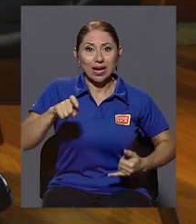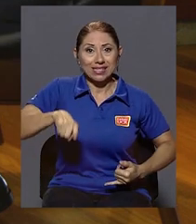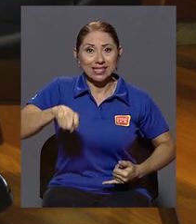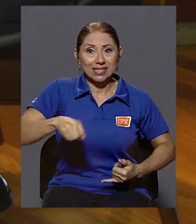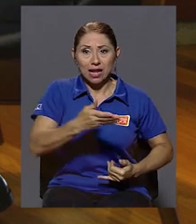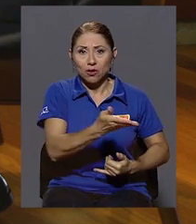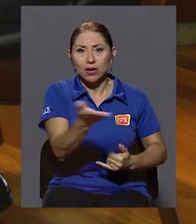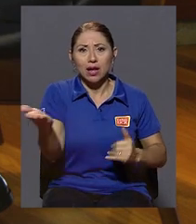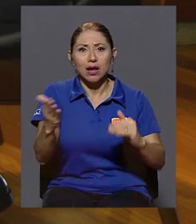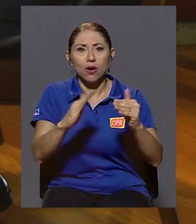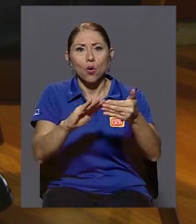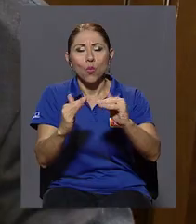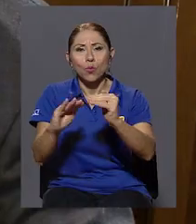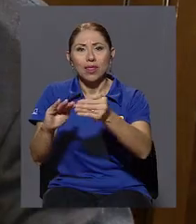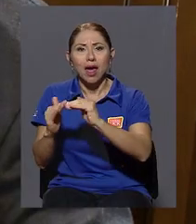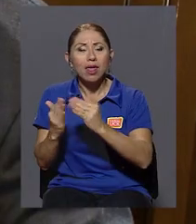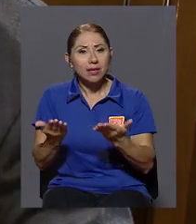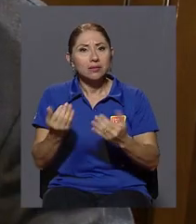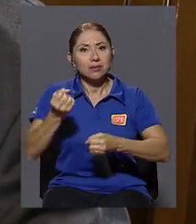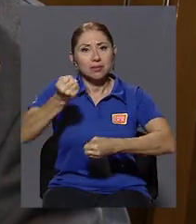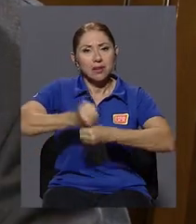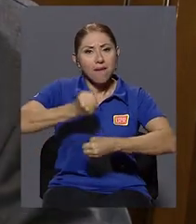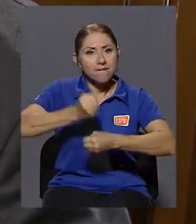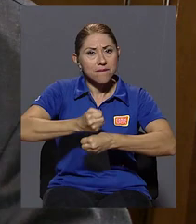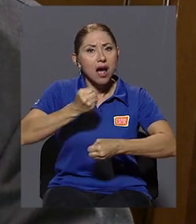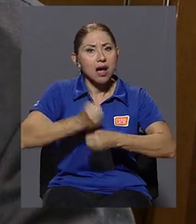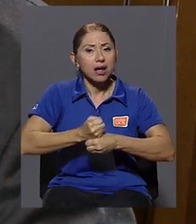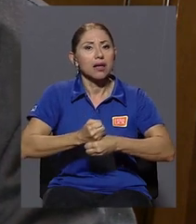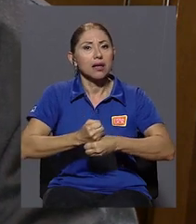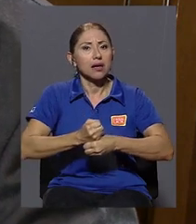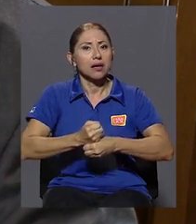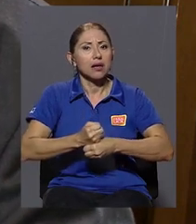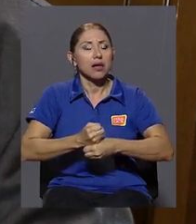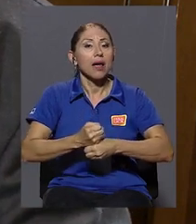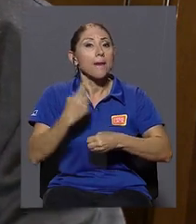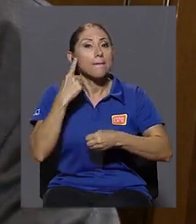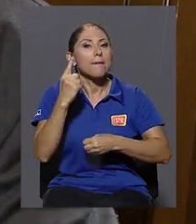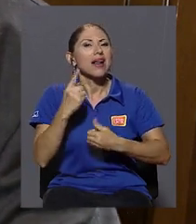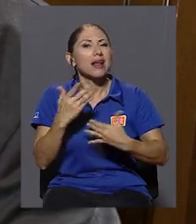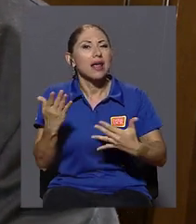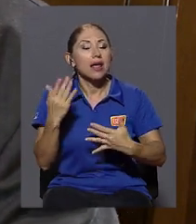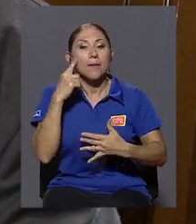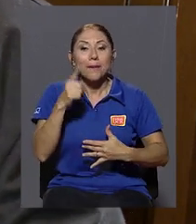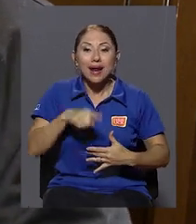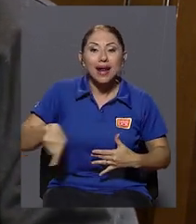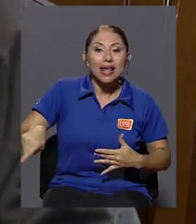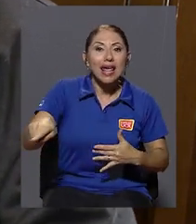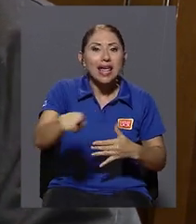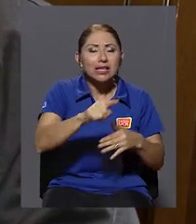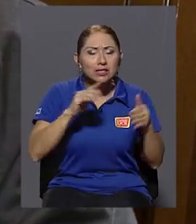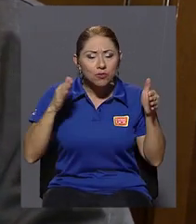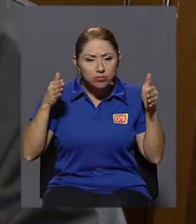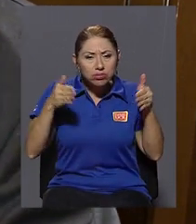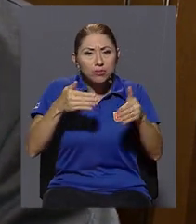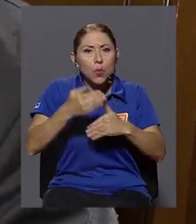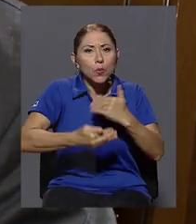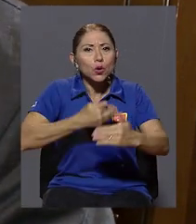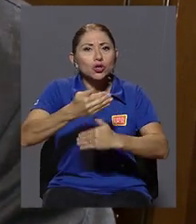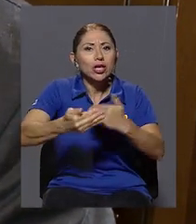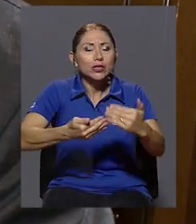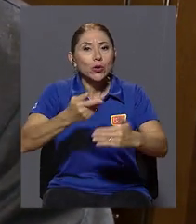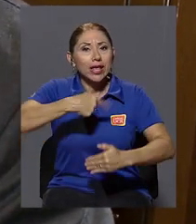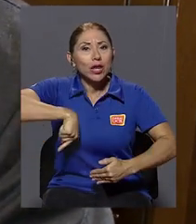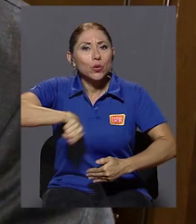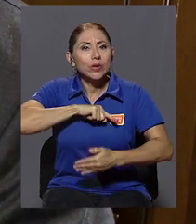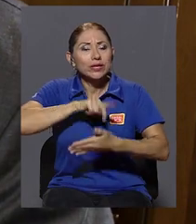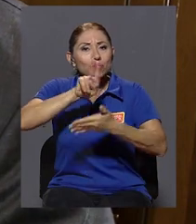comunidades trabajen a fin de que eso se vuelque en un proceso de transformación de